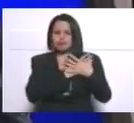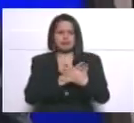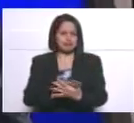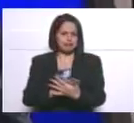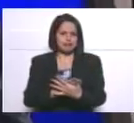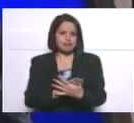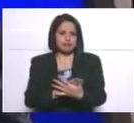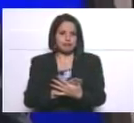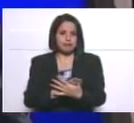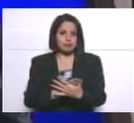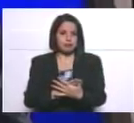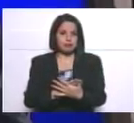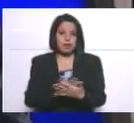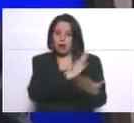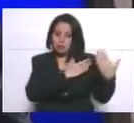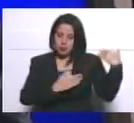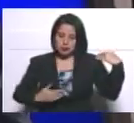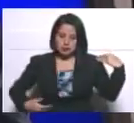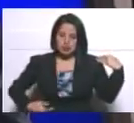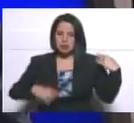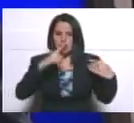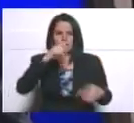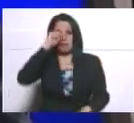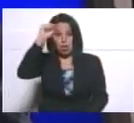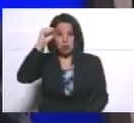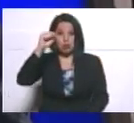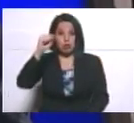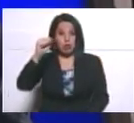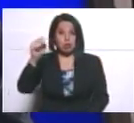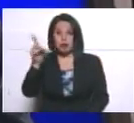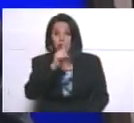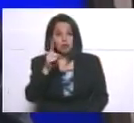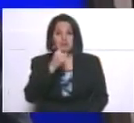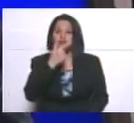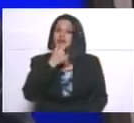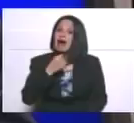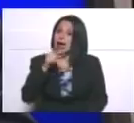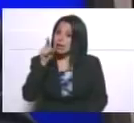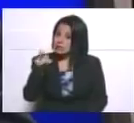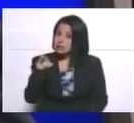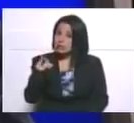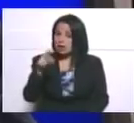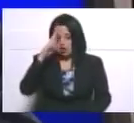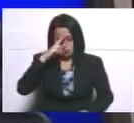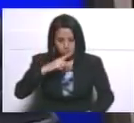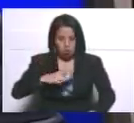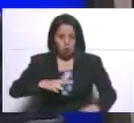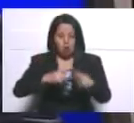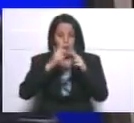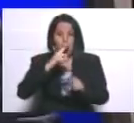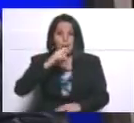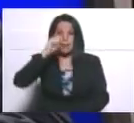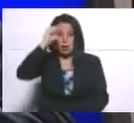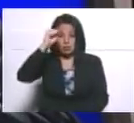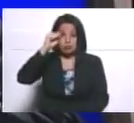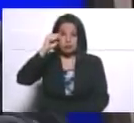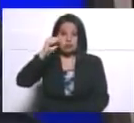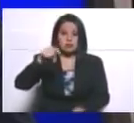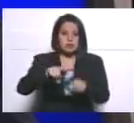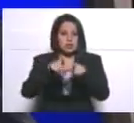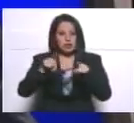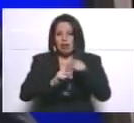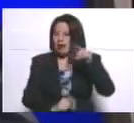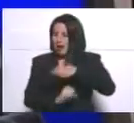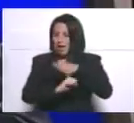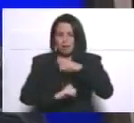al camarada Nicolás Maduro, porque no le ha tocado nada fácil. Y hacerle el reconocimiento a Maduro, que sin duda tiene el apoyo